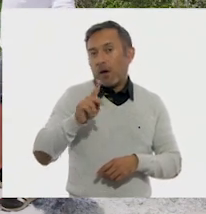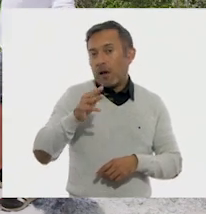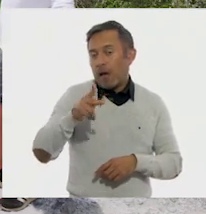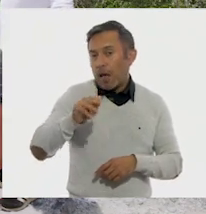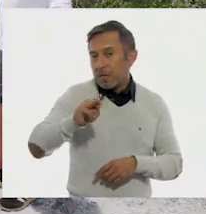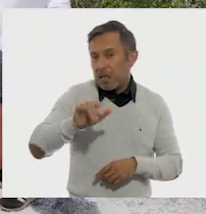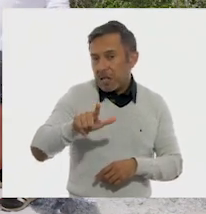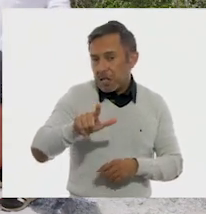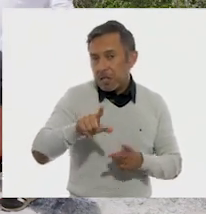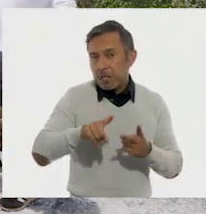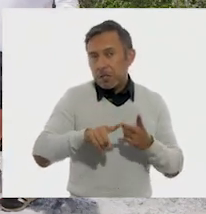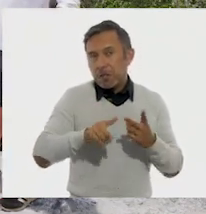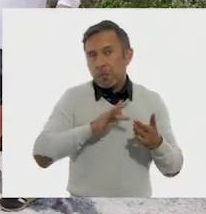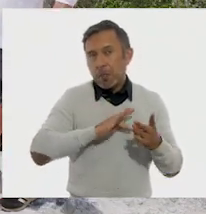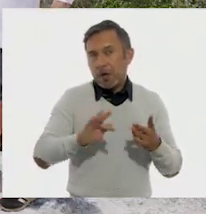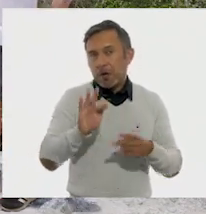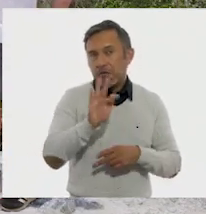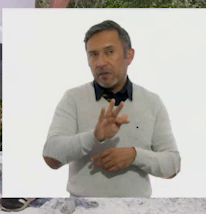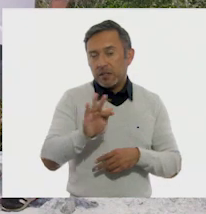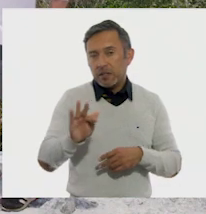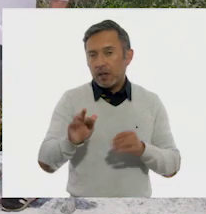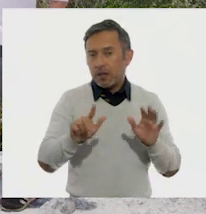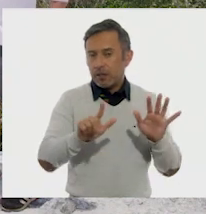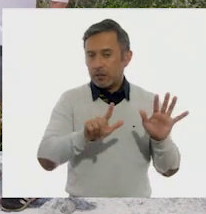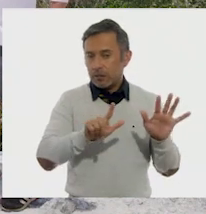que gobernó entre el